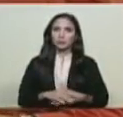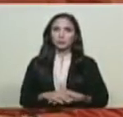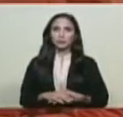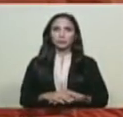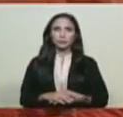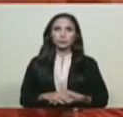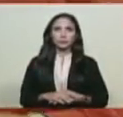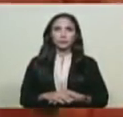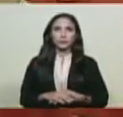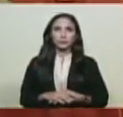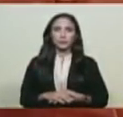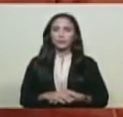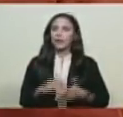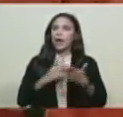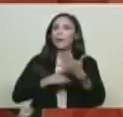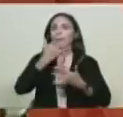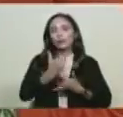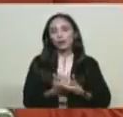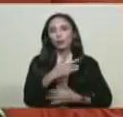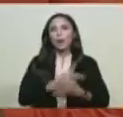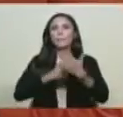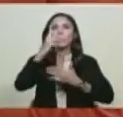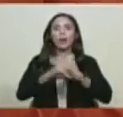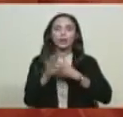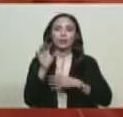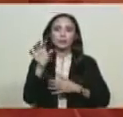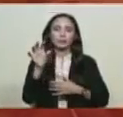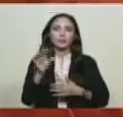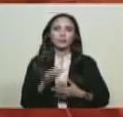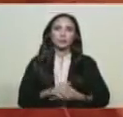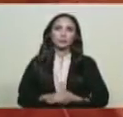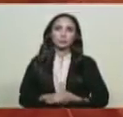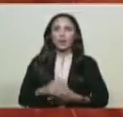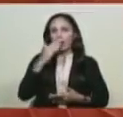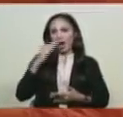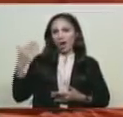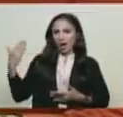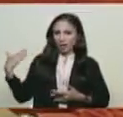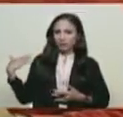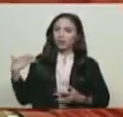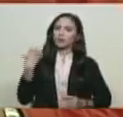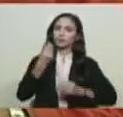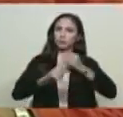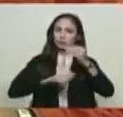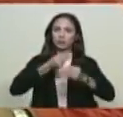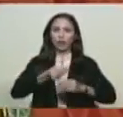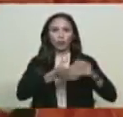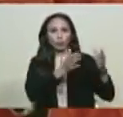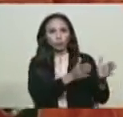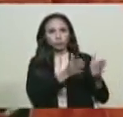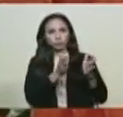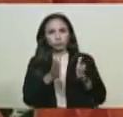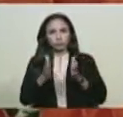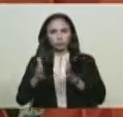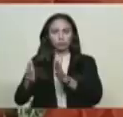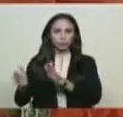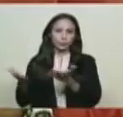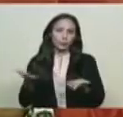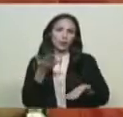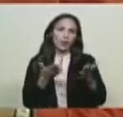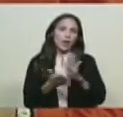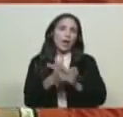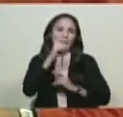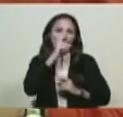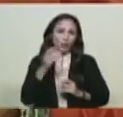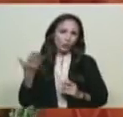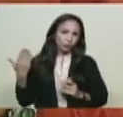Nuestro proyecto de país es el plan de la patria, que viene desarrollándose por fases. En estos años hemos sido